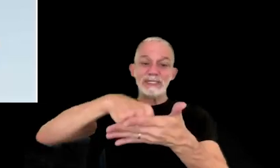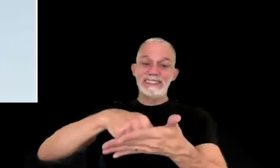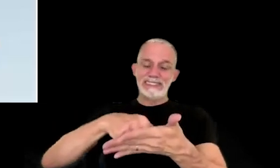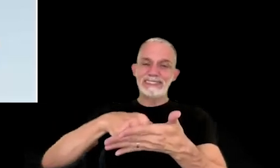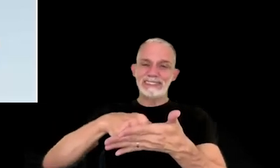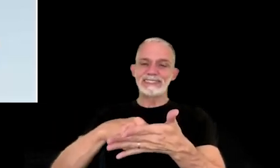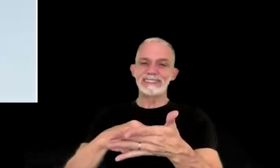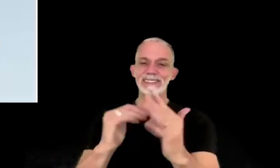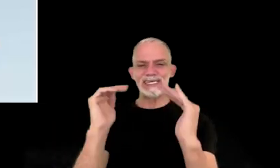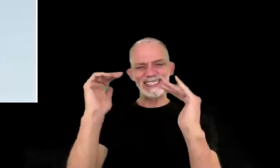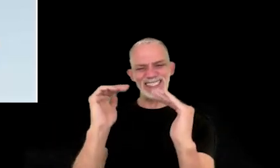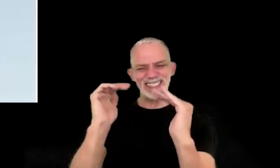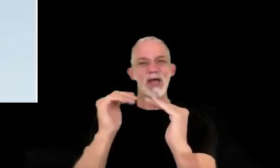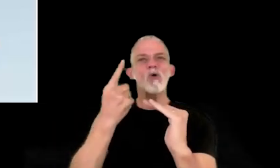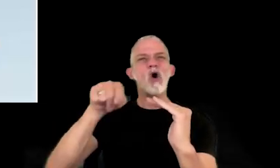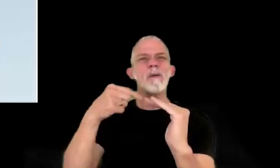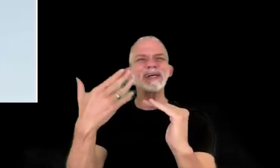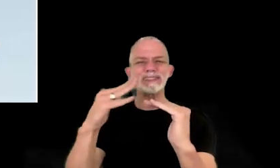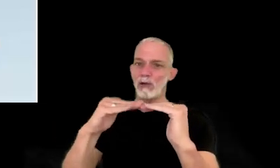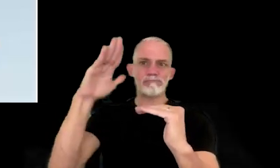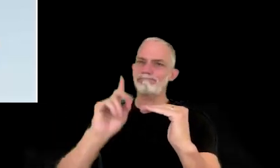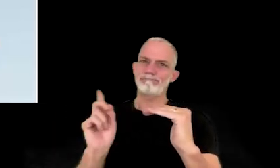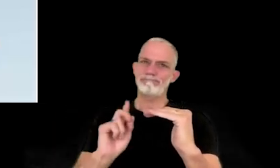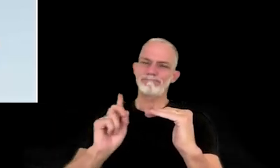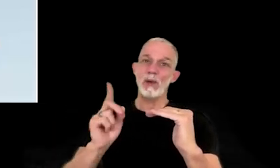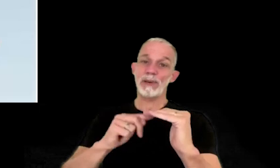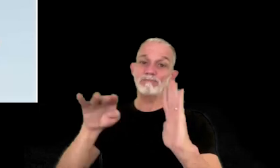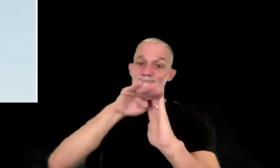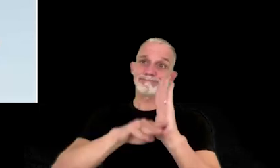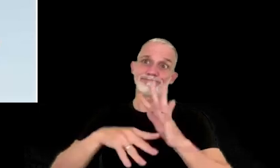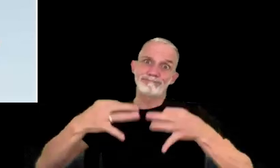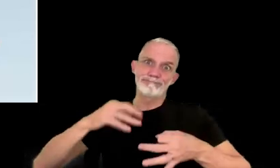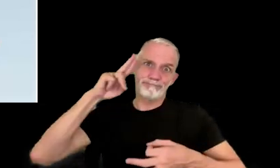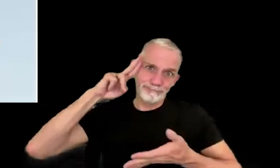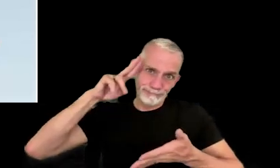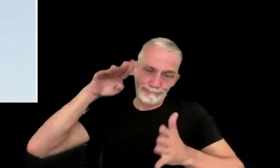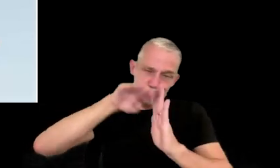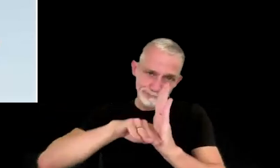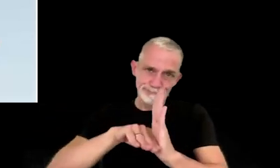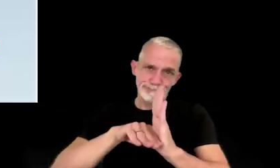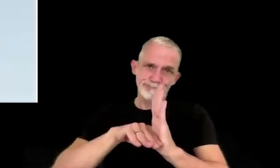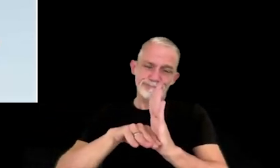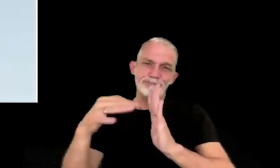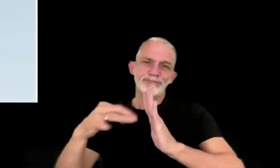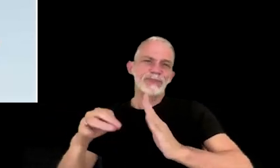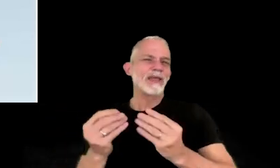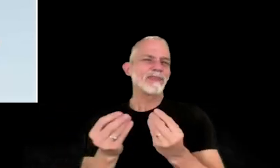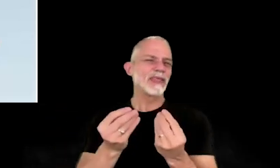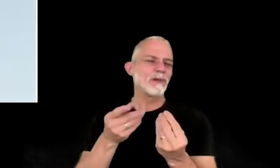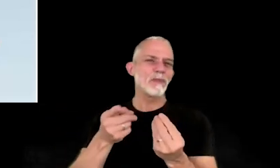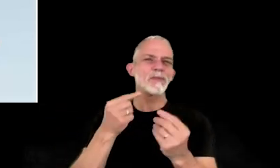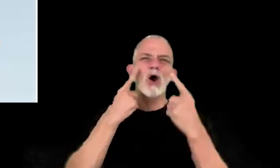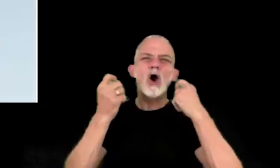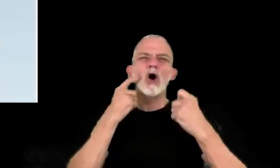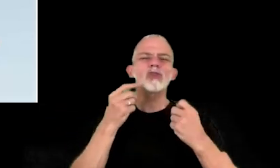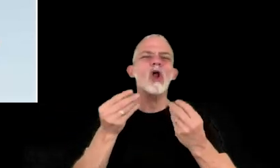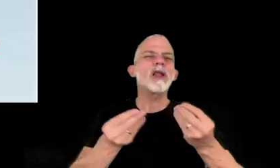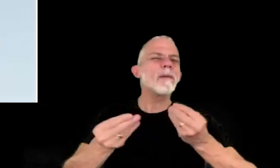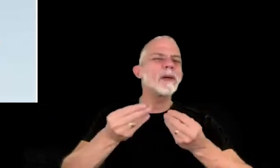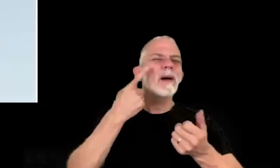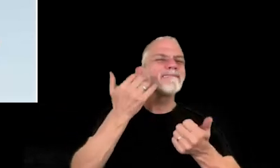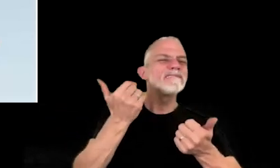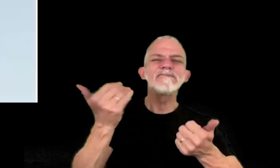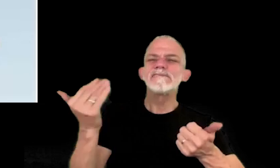al 1,5 grados para cumplir con estos acuerdos. Entonces, hay que establecer controles administrativos o